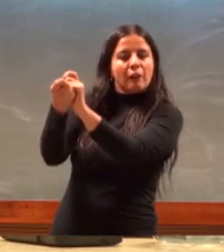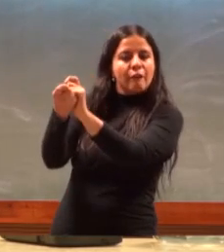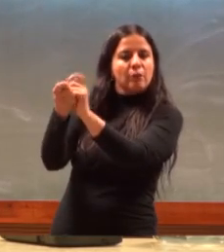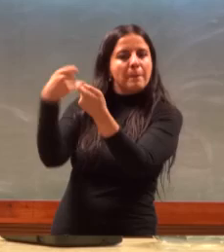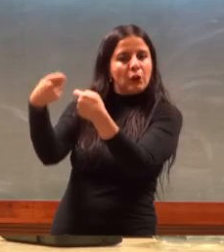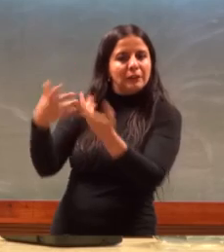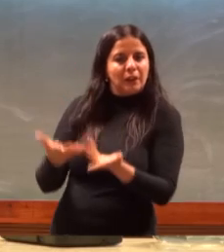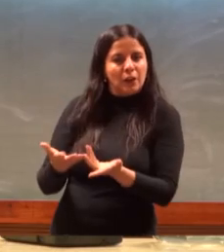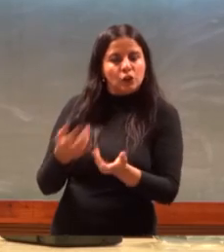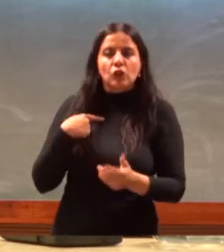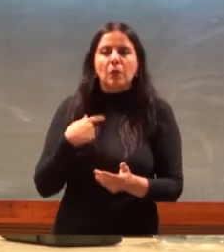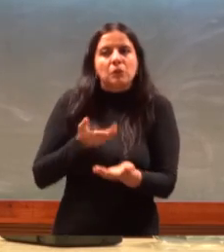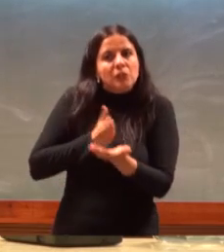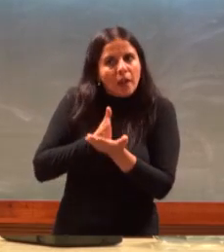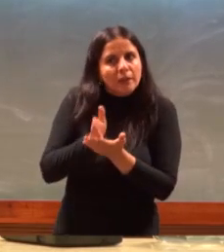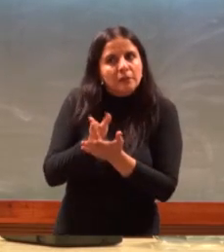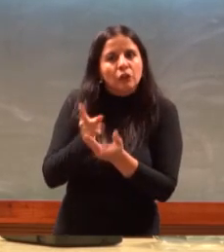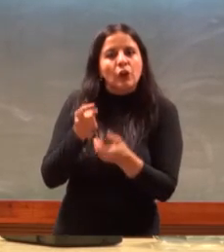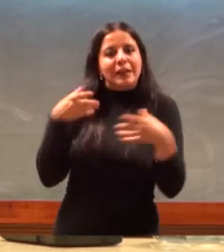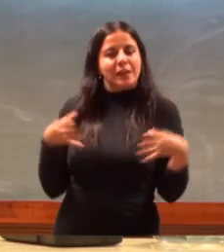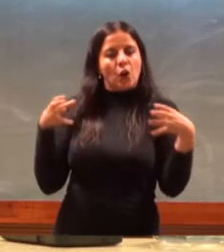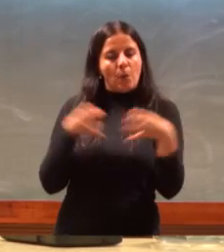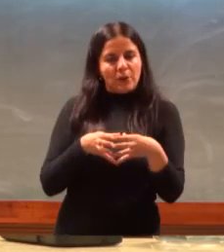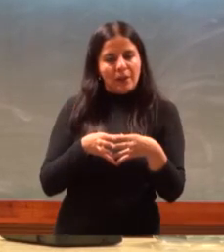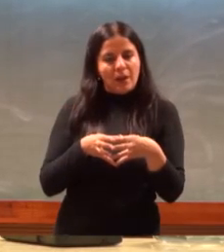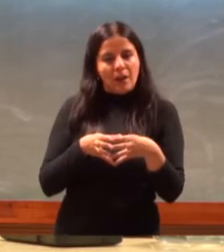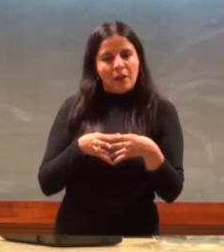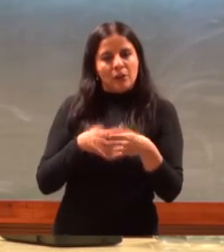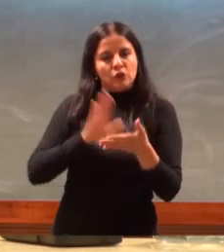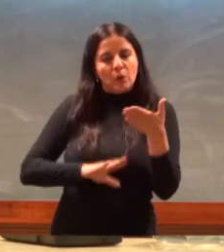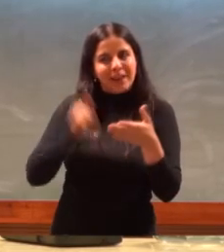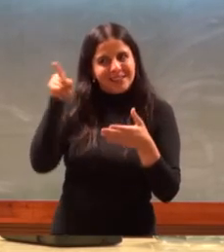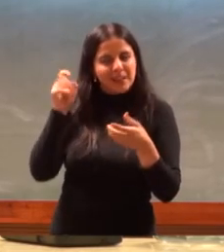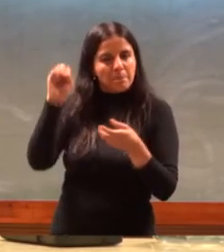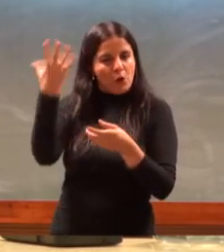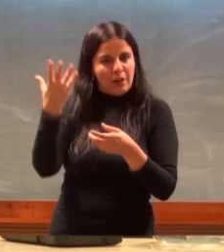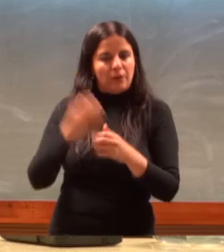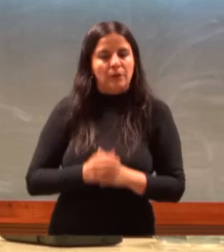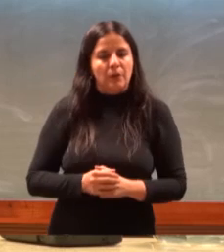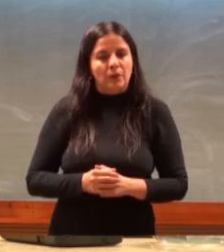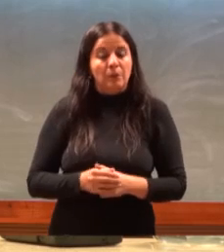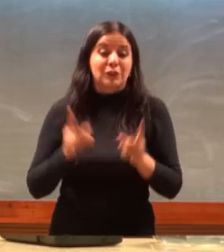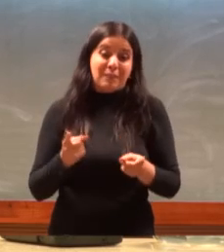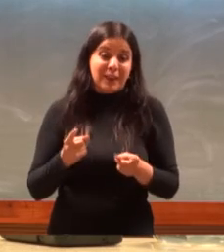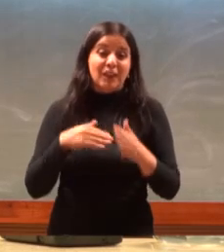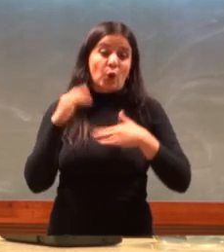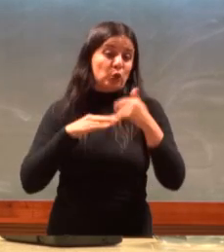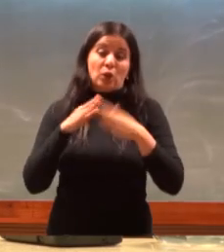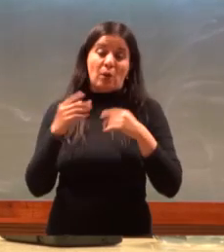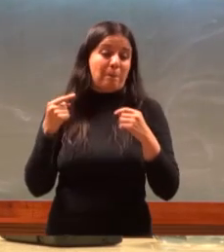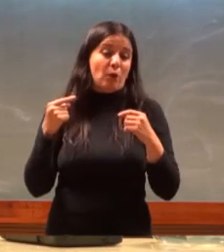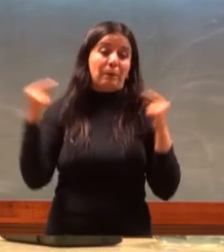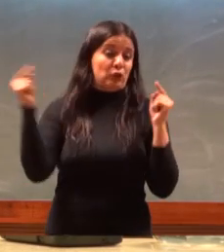una comunidad que tenga un posicionamiento respecto de este modelo Pero además me parece que hay que construir oposición y